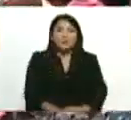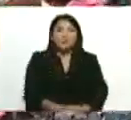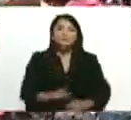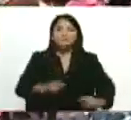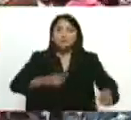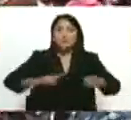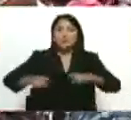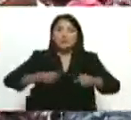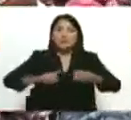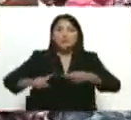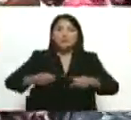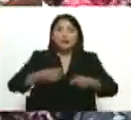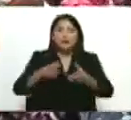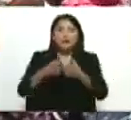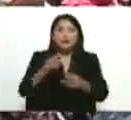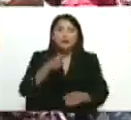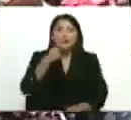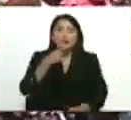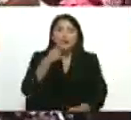partido.